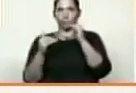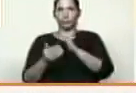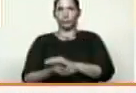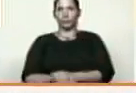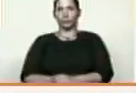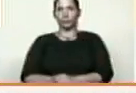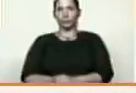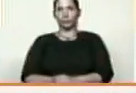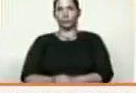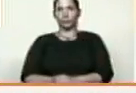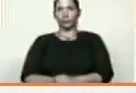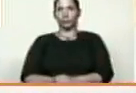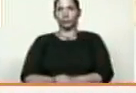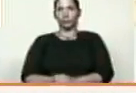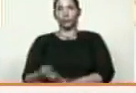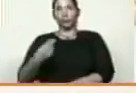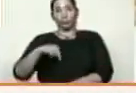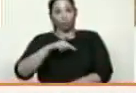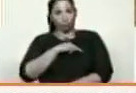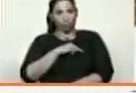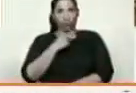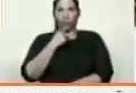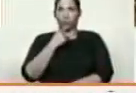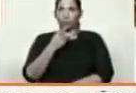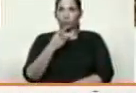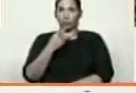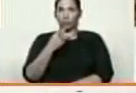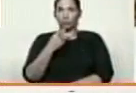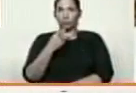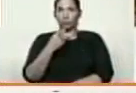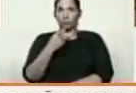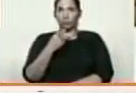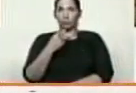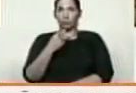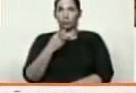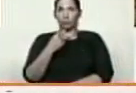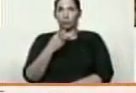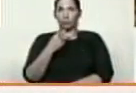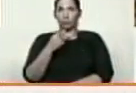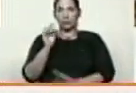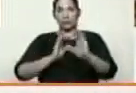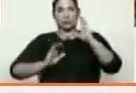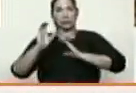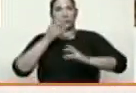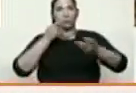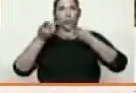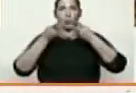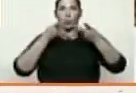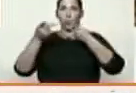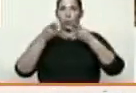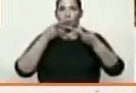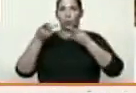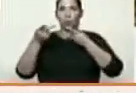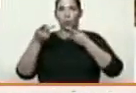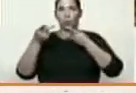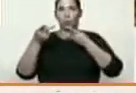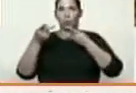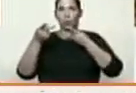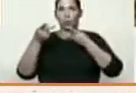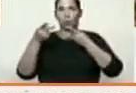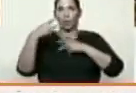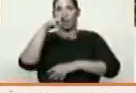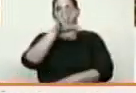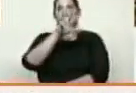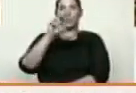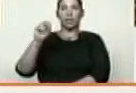no lo decimos nosotros, lo dice el consenso de la ciencia política, no menos de 30 politólogos